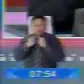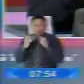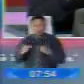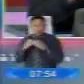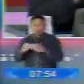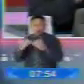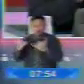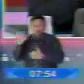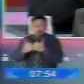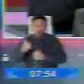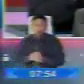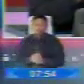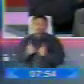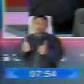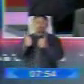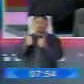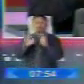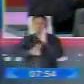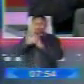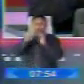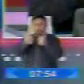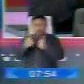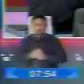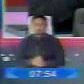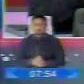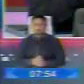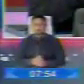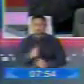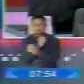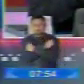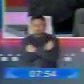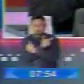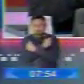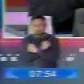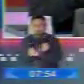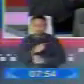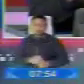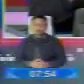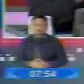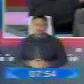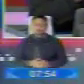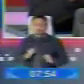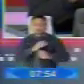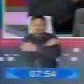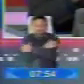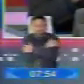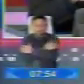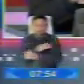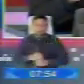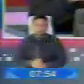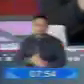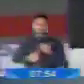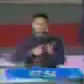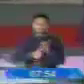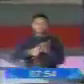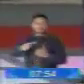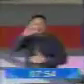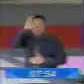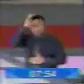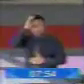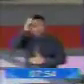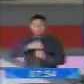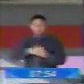que está sumamente golpeado. Éxitos, ministro Velasco. Gracias, querido Roberto. Un abrazo grande. Un abrazo grande a Juan Fernando Velasco, el ministro de